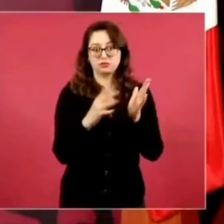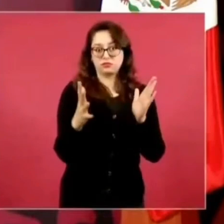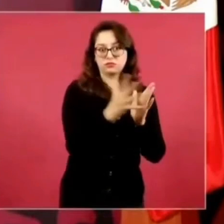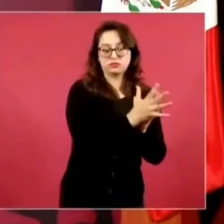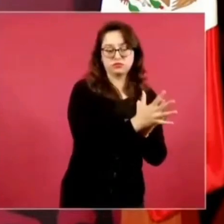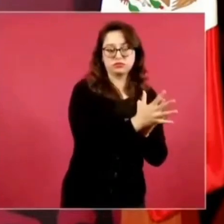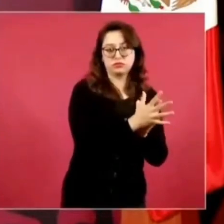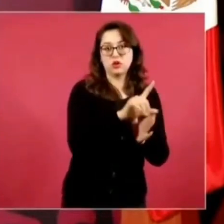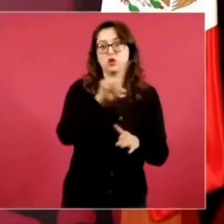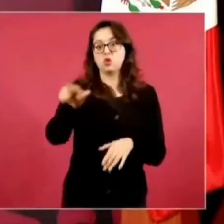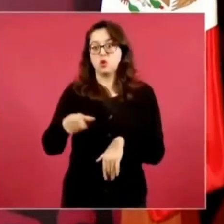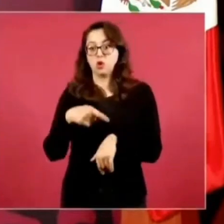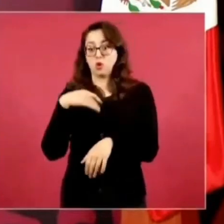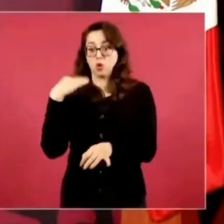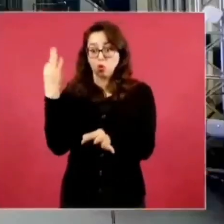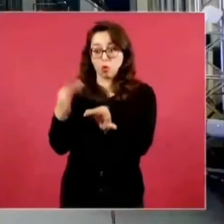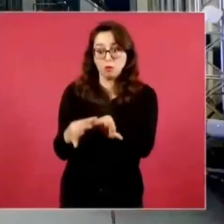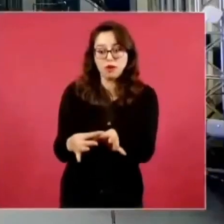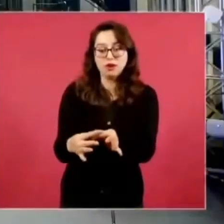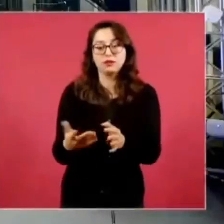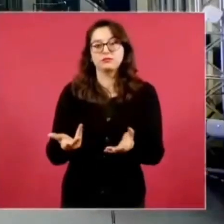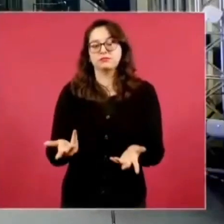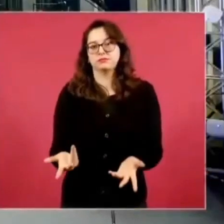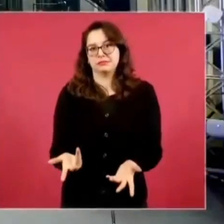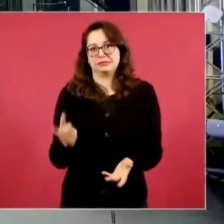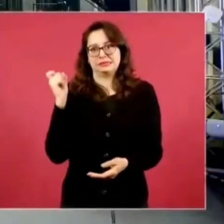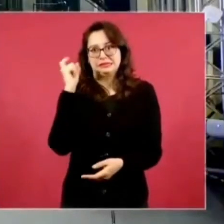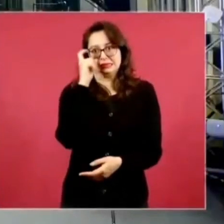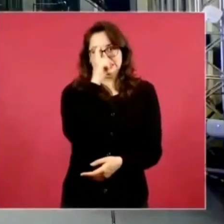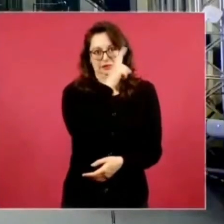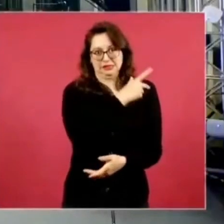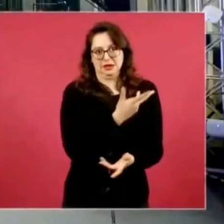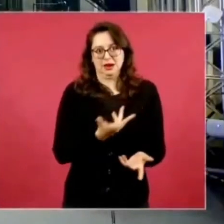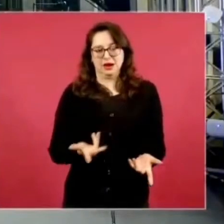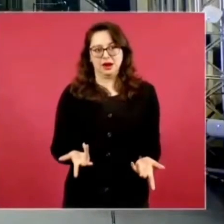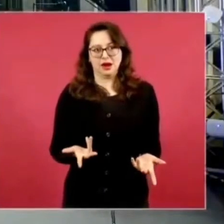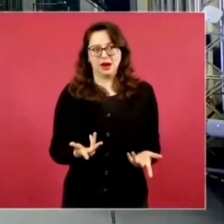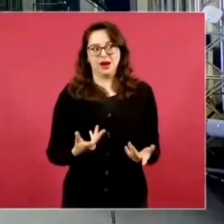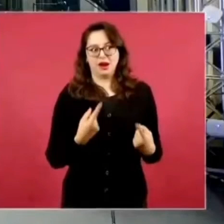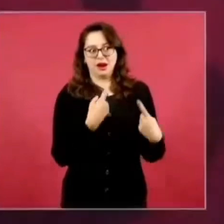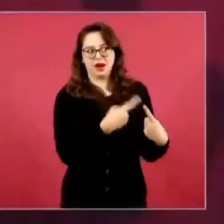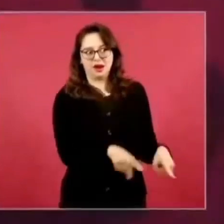la práctica un incremento como de 40,000 millones, repito.